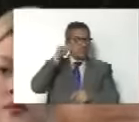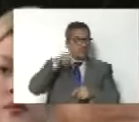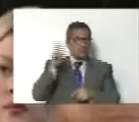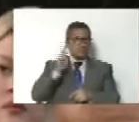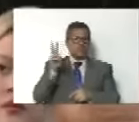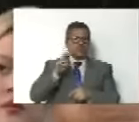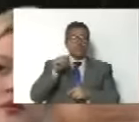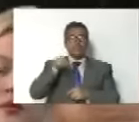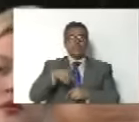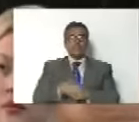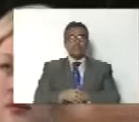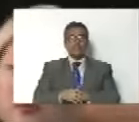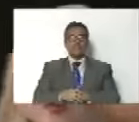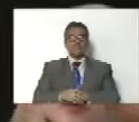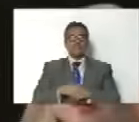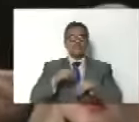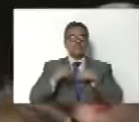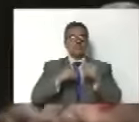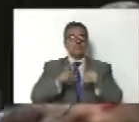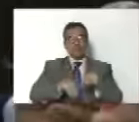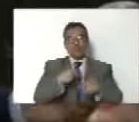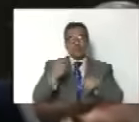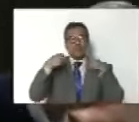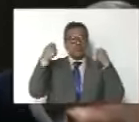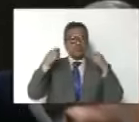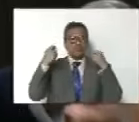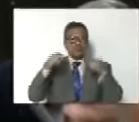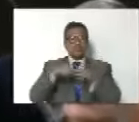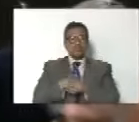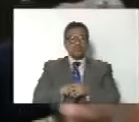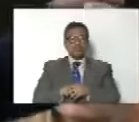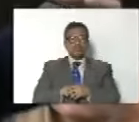Venezuela hoy como motivo para celebrar?